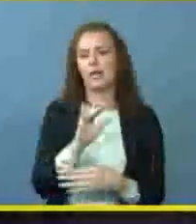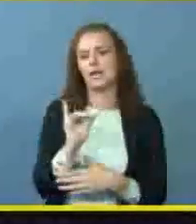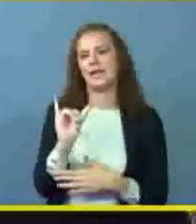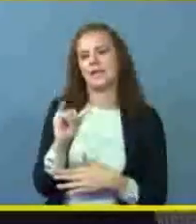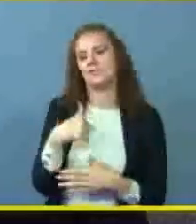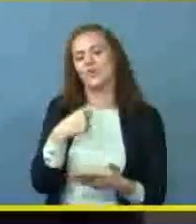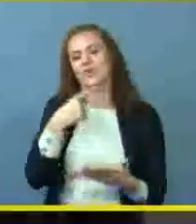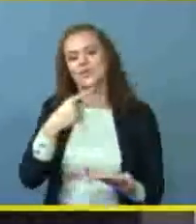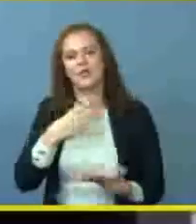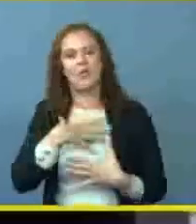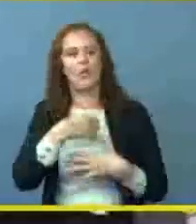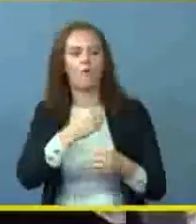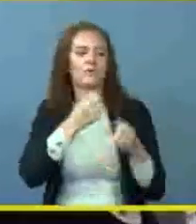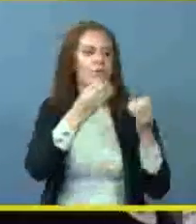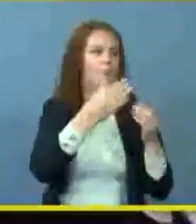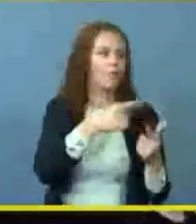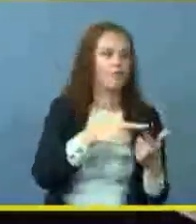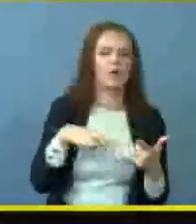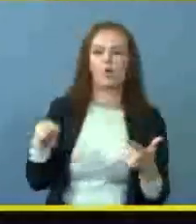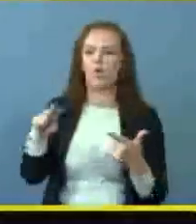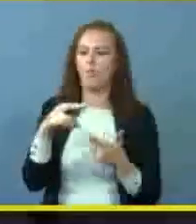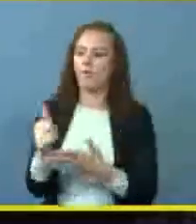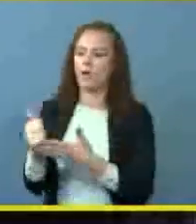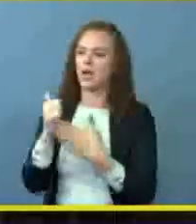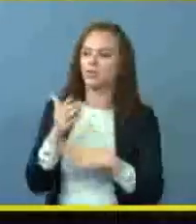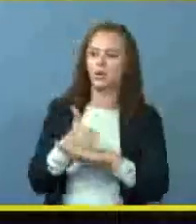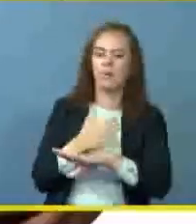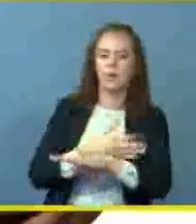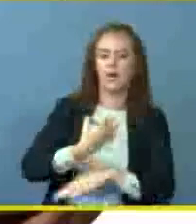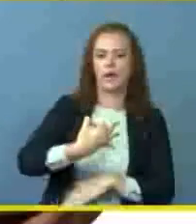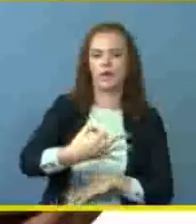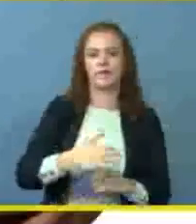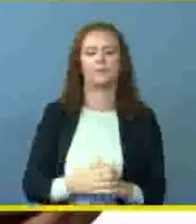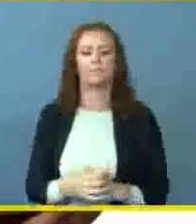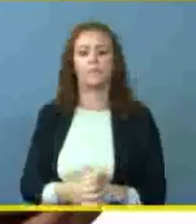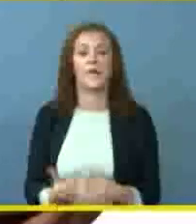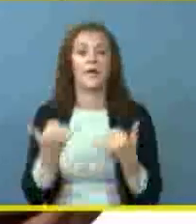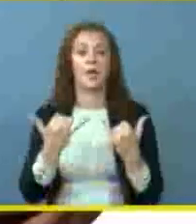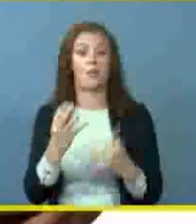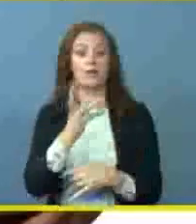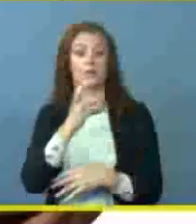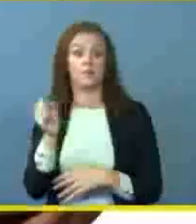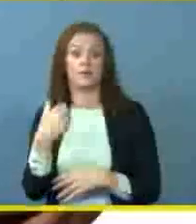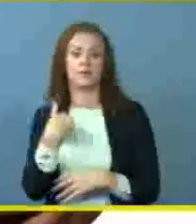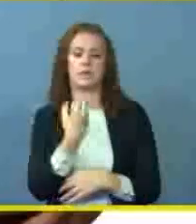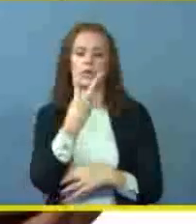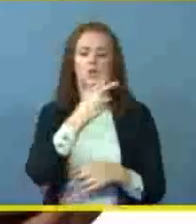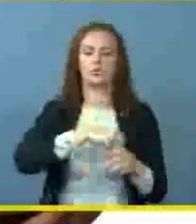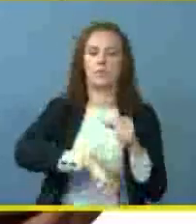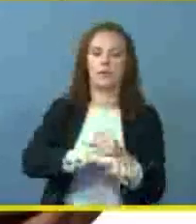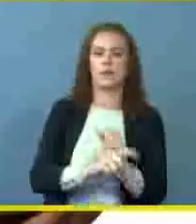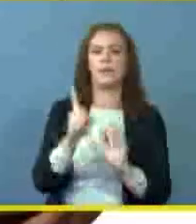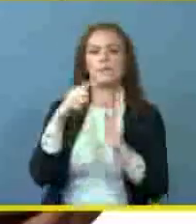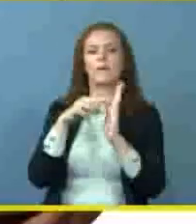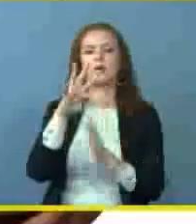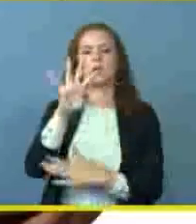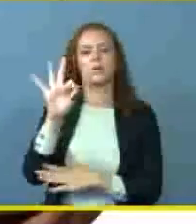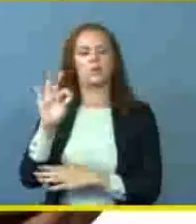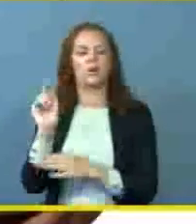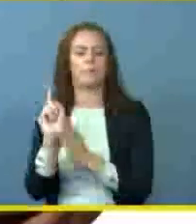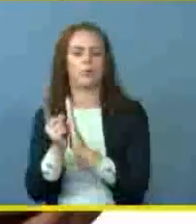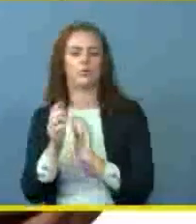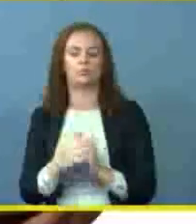es lo que te digo, la confianza del profe, de los compañeros que me ayudan a mejorar cada día. En el actual semestre suma 12 partidos, 1049